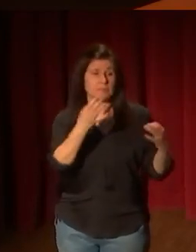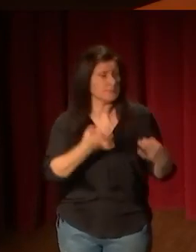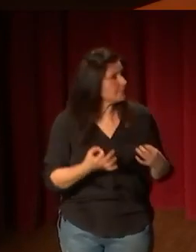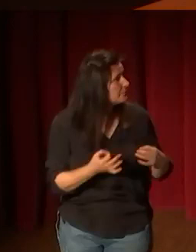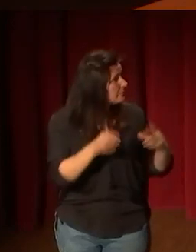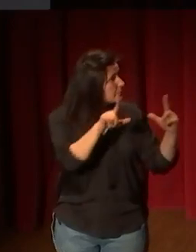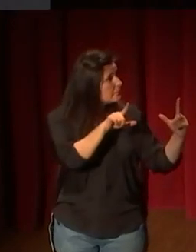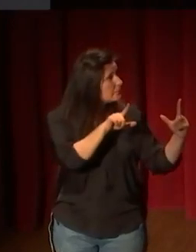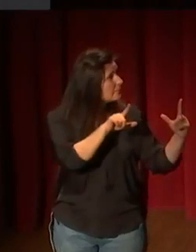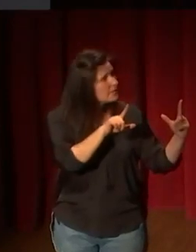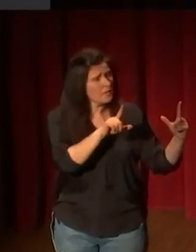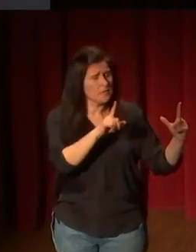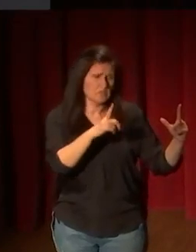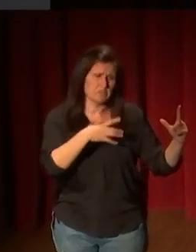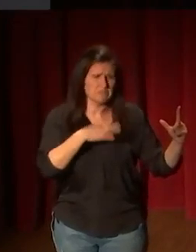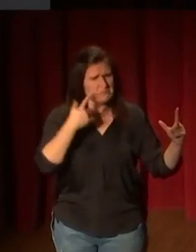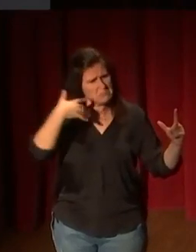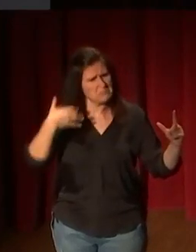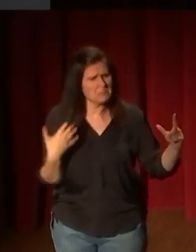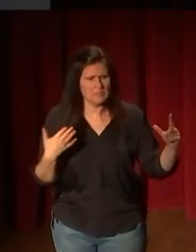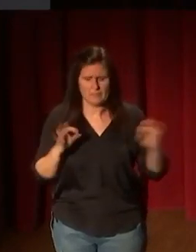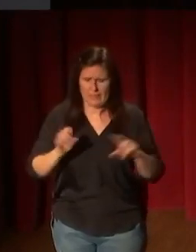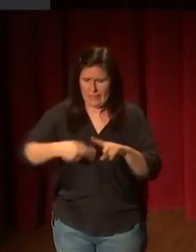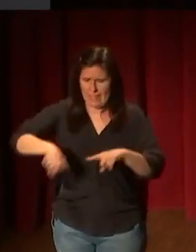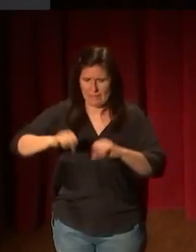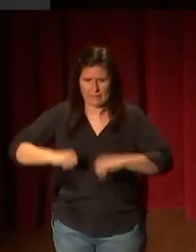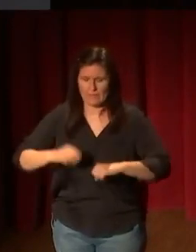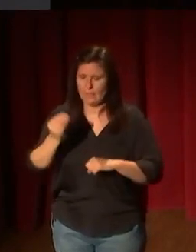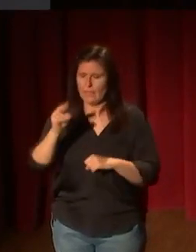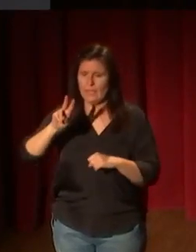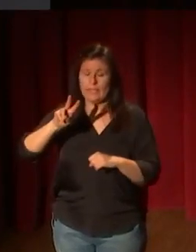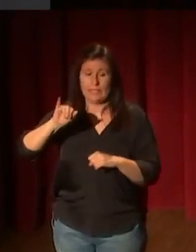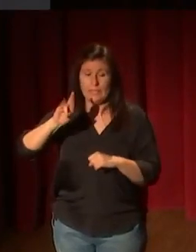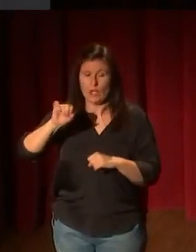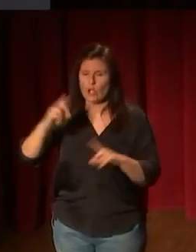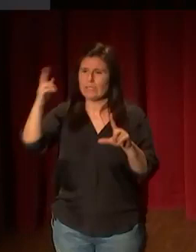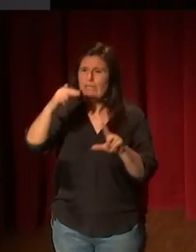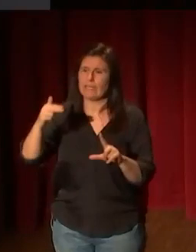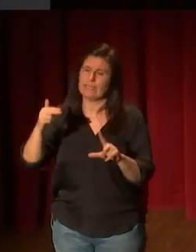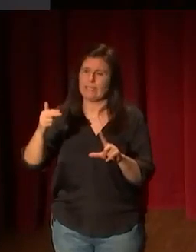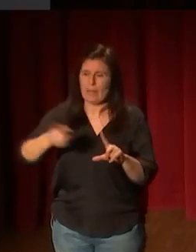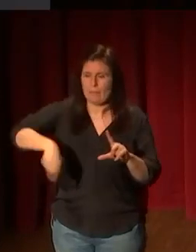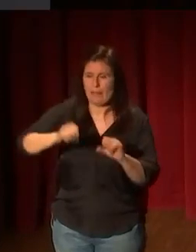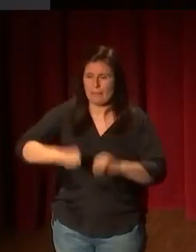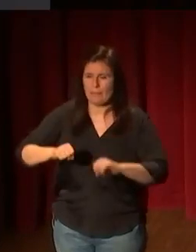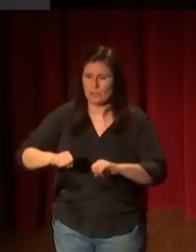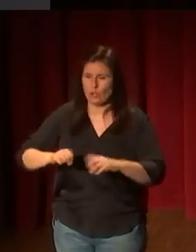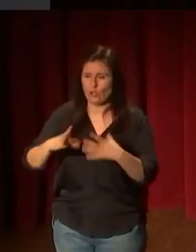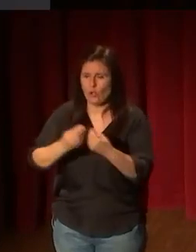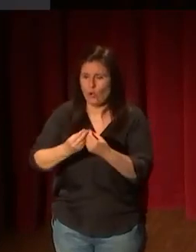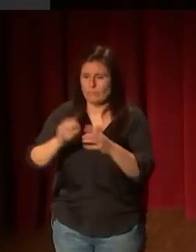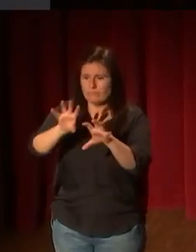quizá muy conocida de la plaza mayor quirós no quiso retratar la plaza mayor ataviada